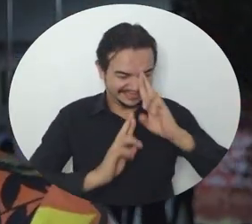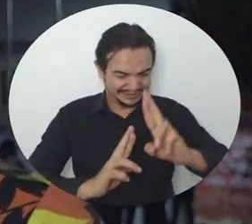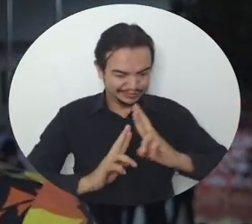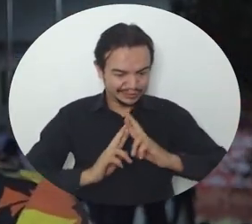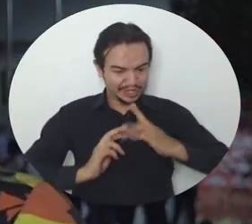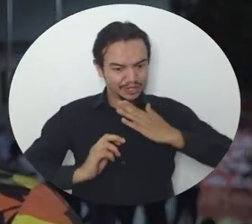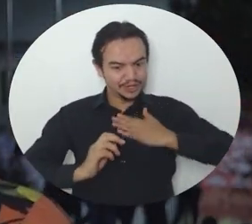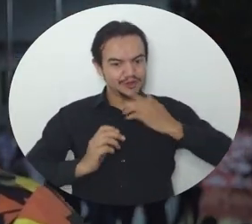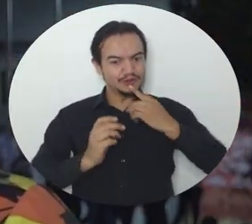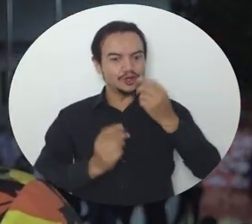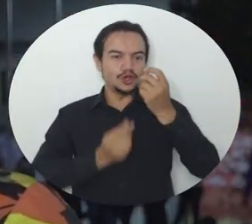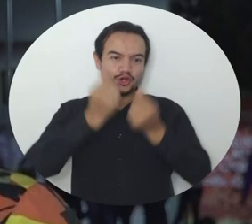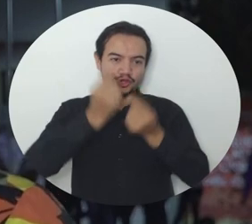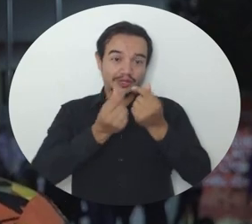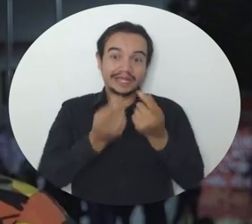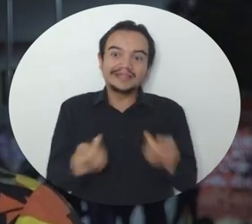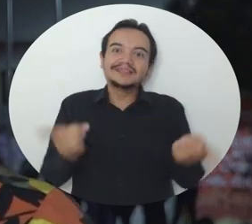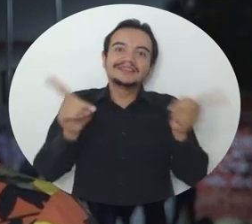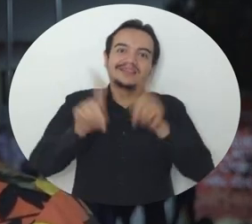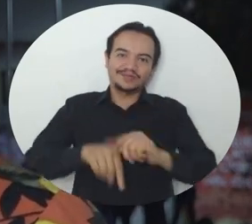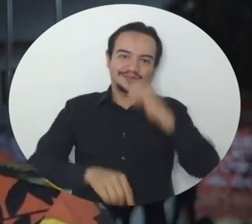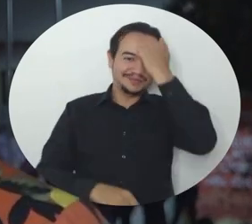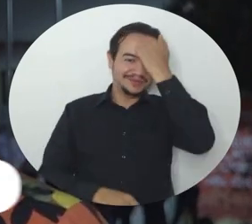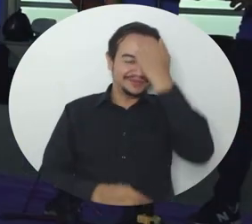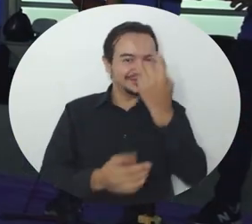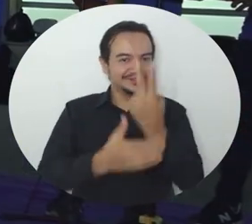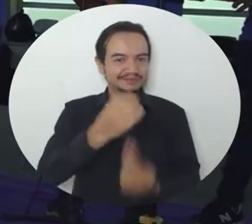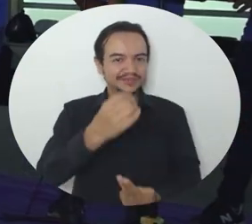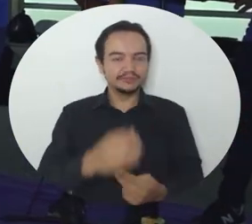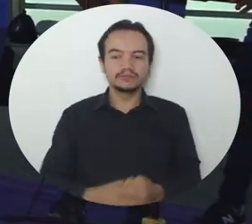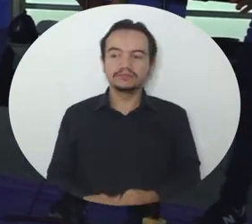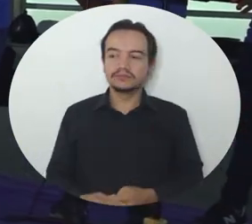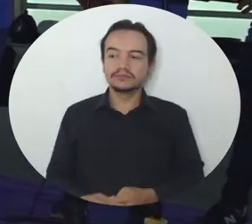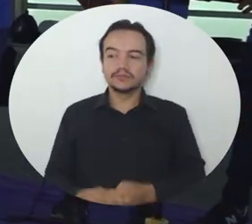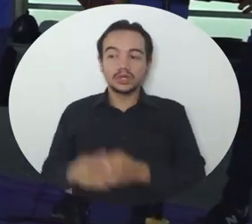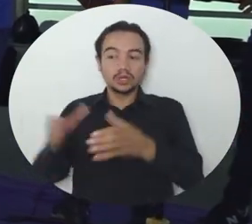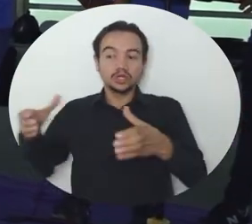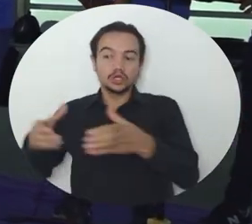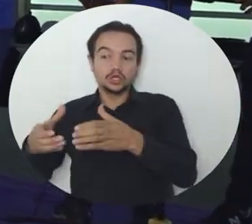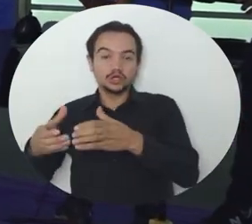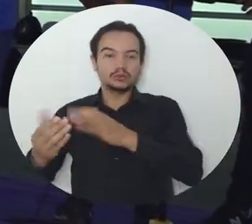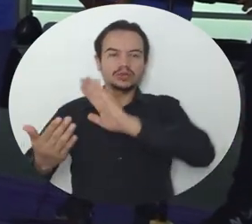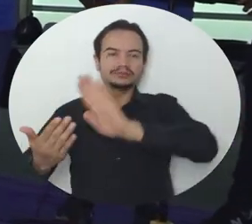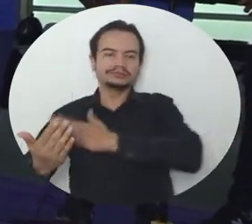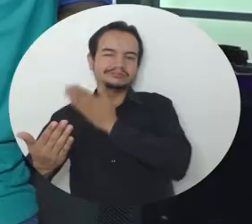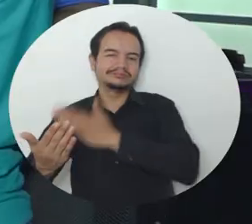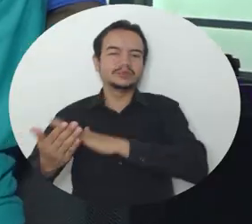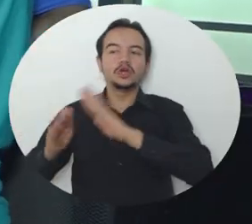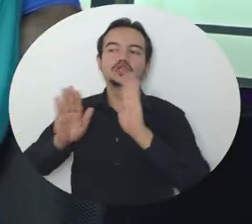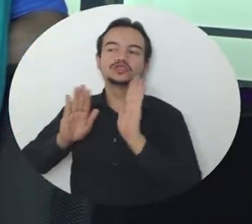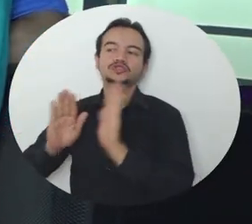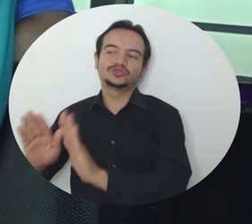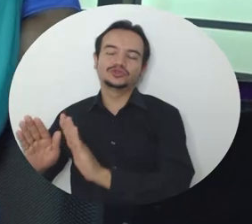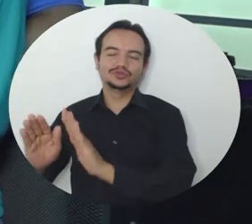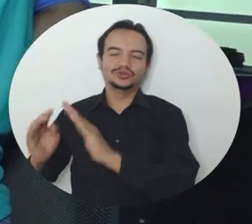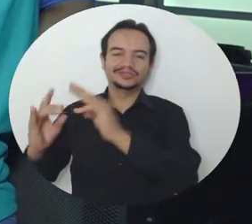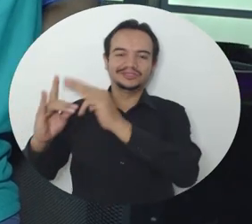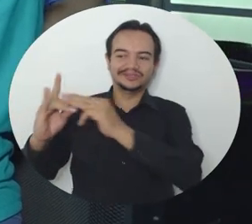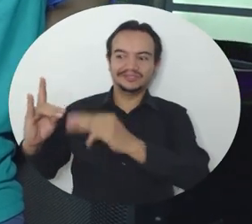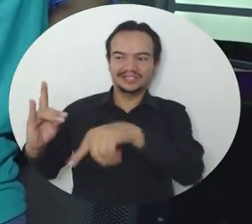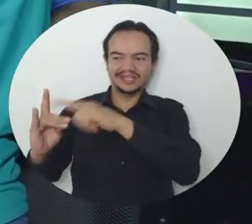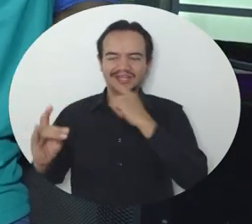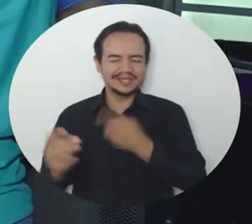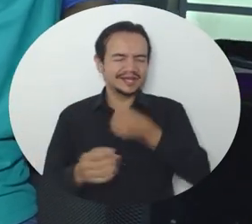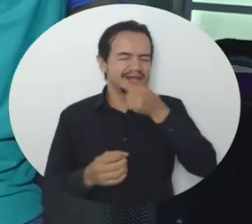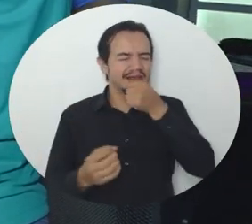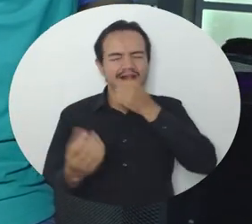reconocernos como contadores sino también como docentes el evento estuvo amenizado por la Orquesta tropical de uni Magdalena que